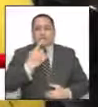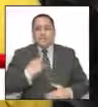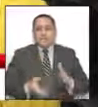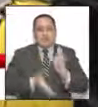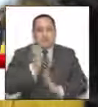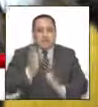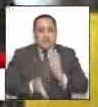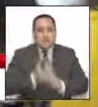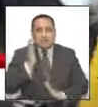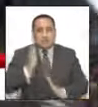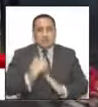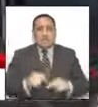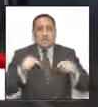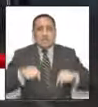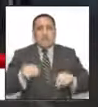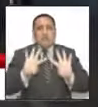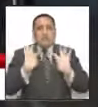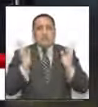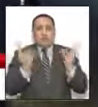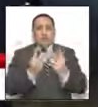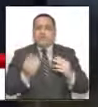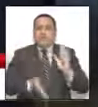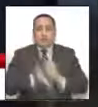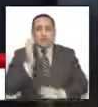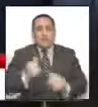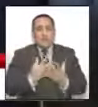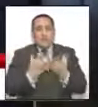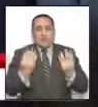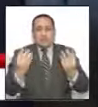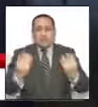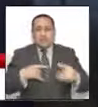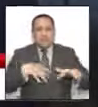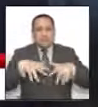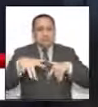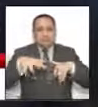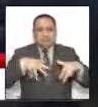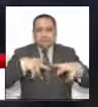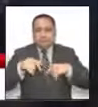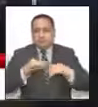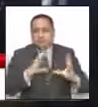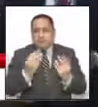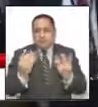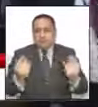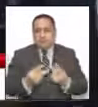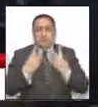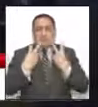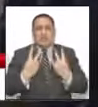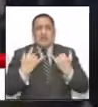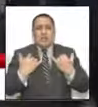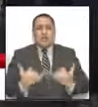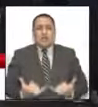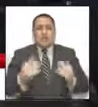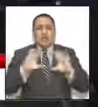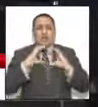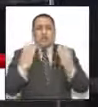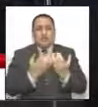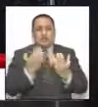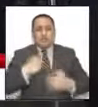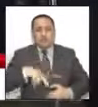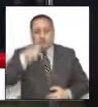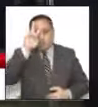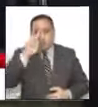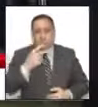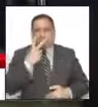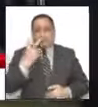saliendo desde ya el hemiciclo. Hay bastante movimiento aquí en el Congreso de la